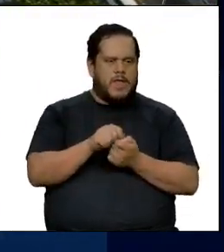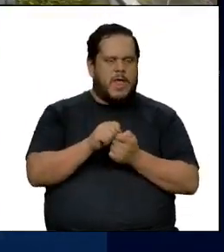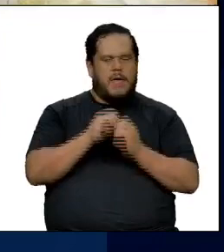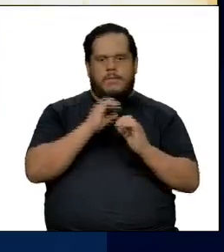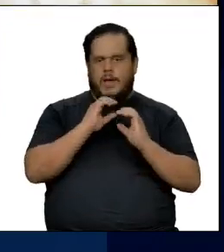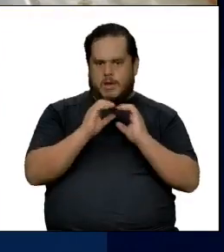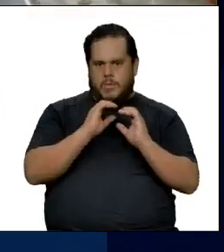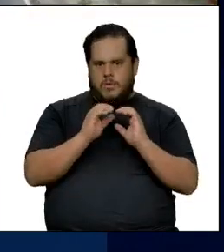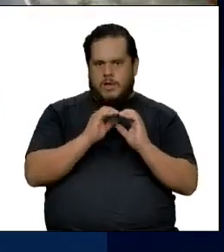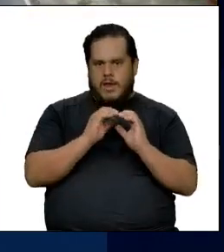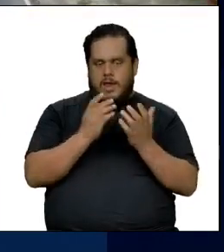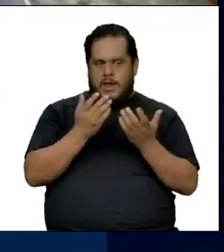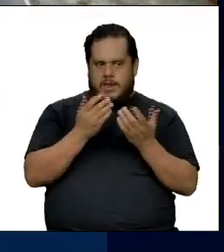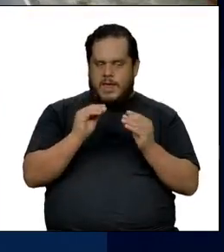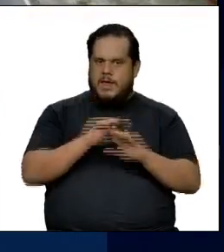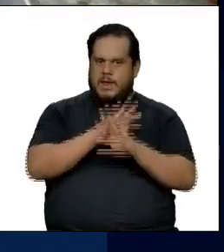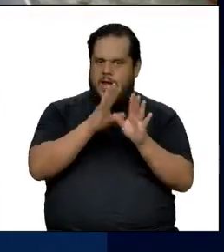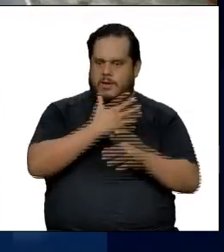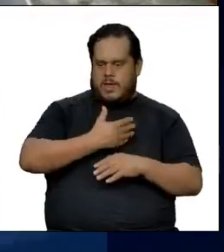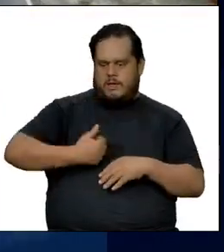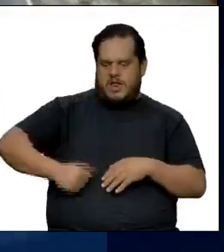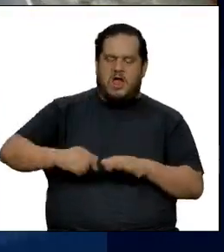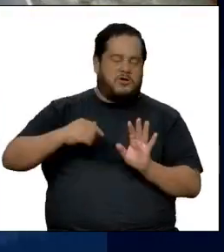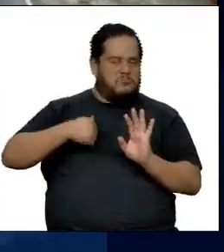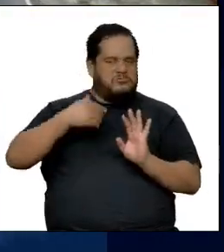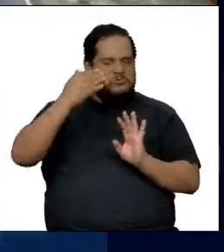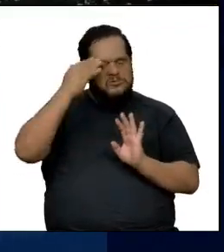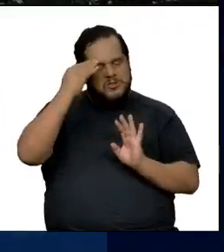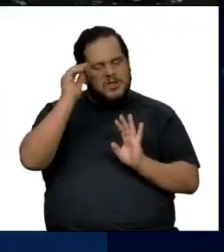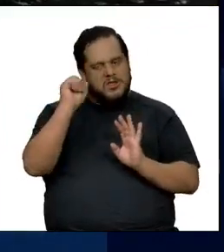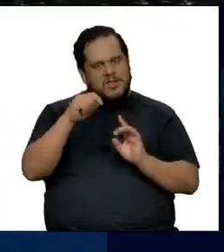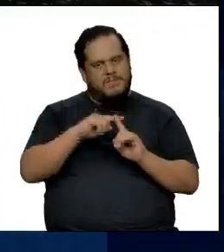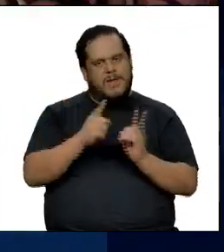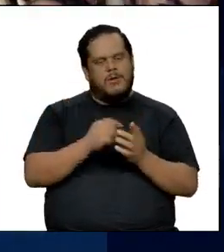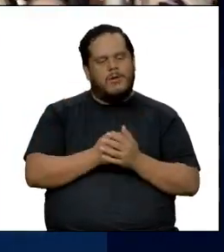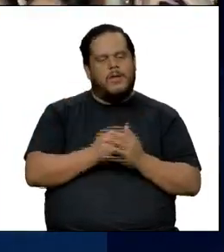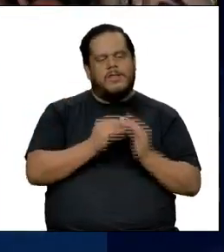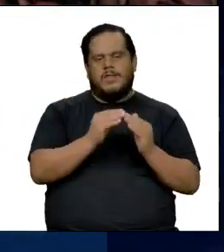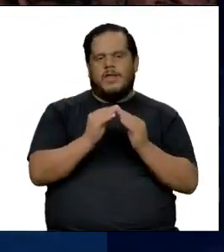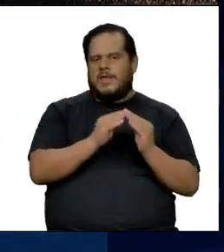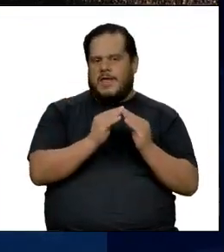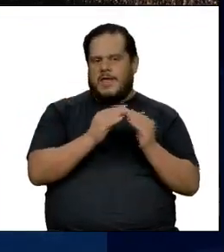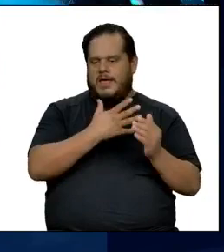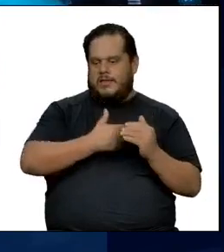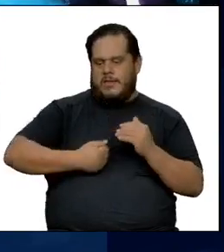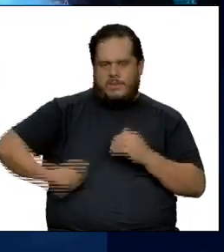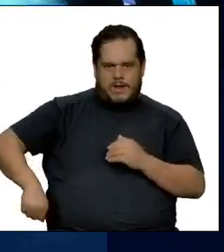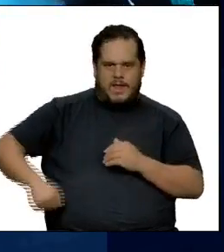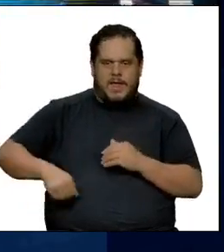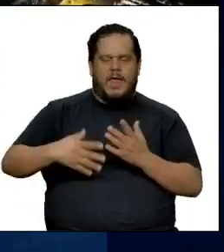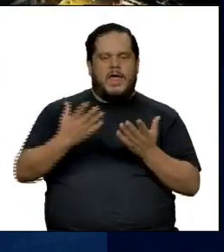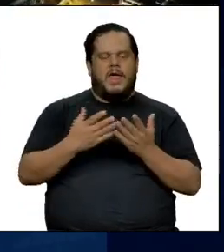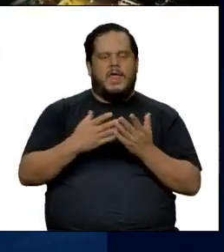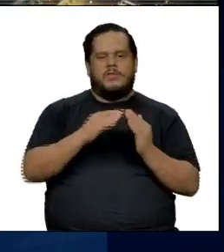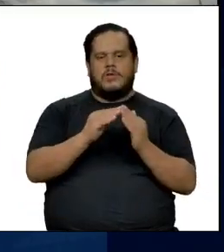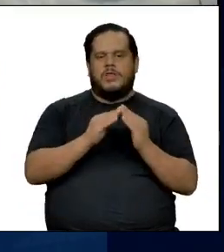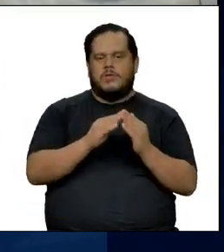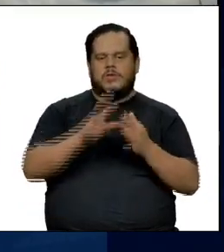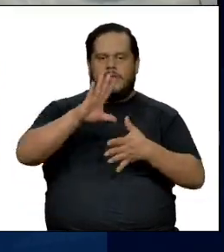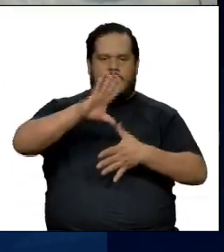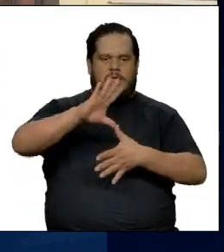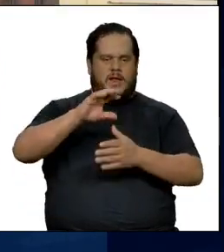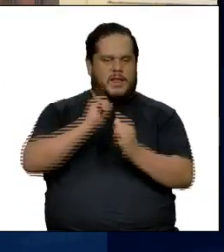que efectivamente Belén, porque yo ya tengo la certeza de que Belén es Ciudad Americana del Deporte? Bueno, según el protocolo que nos